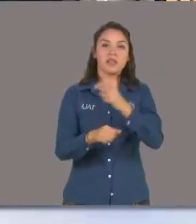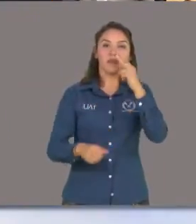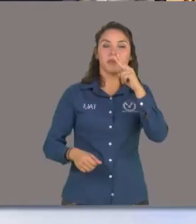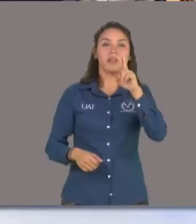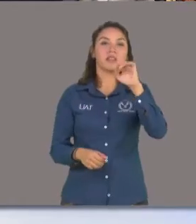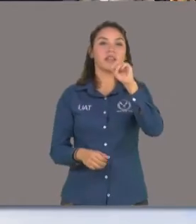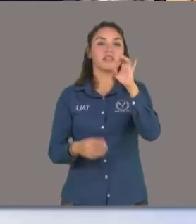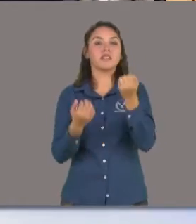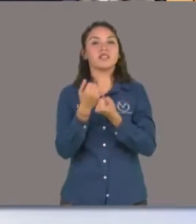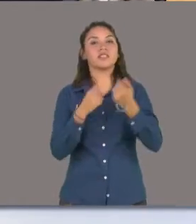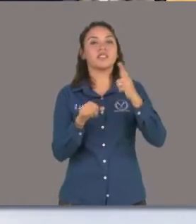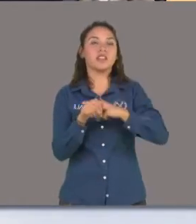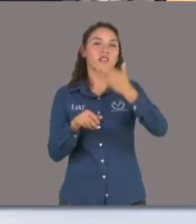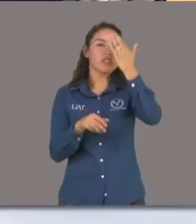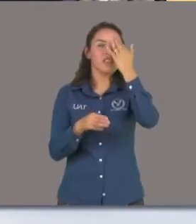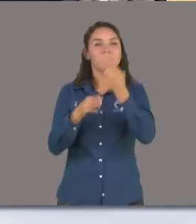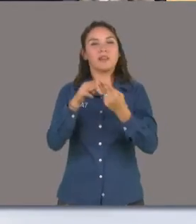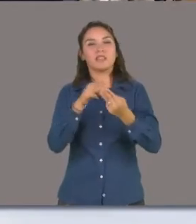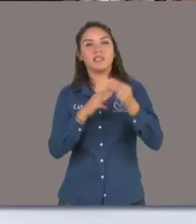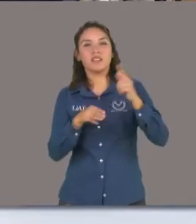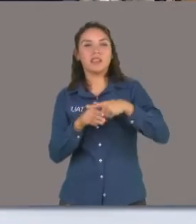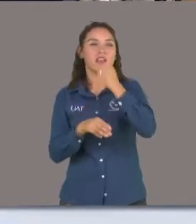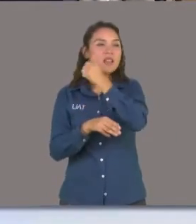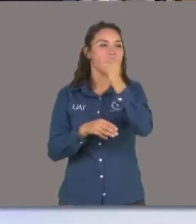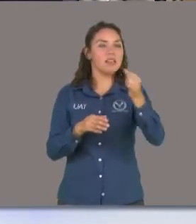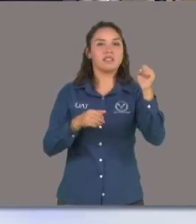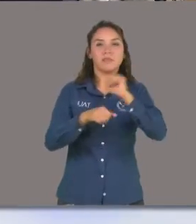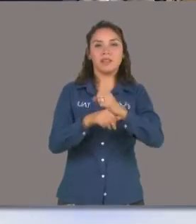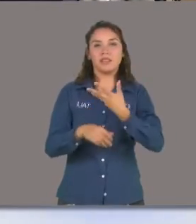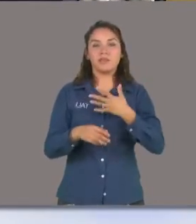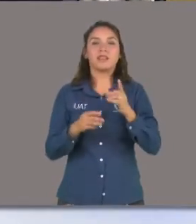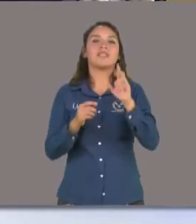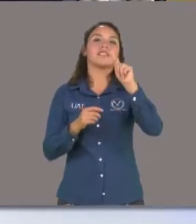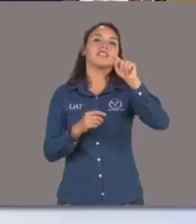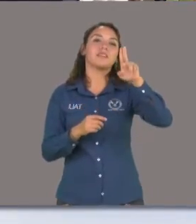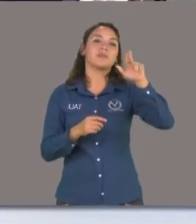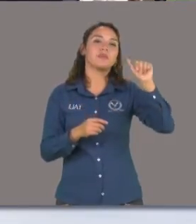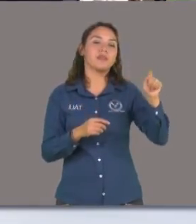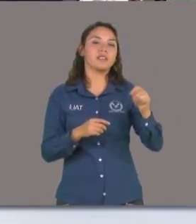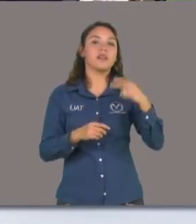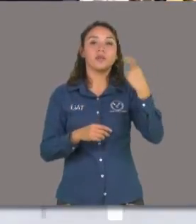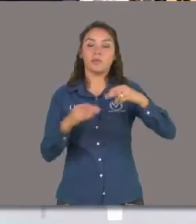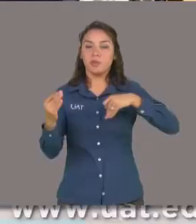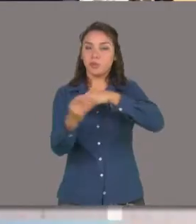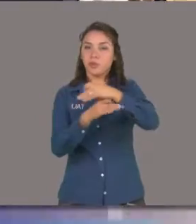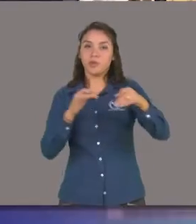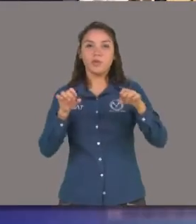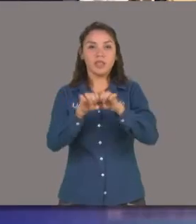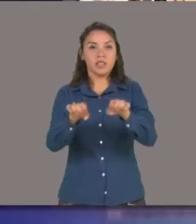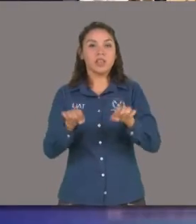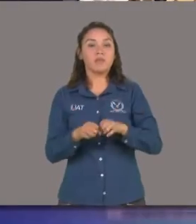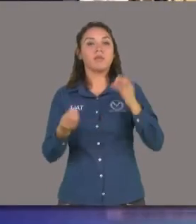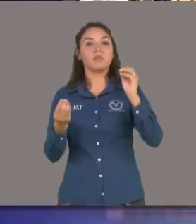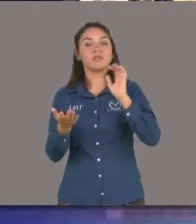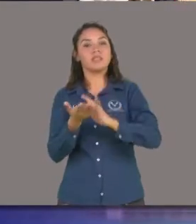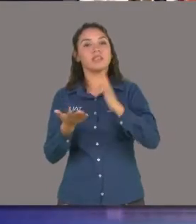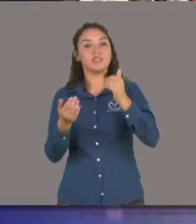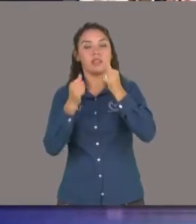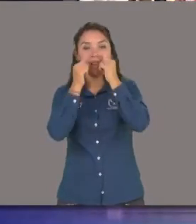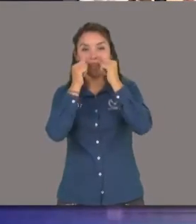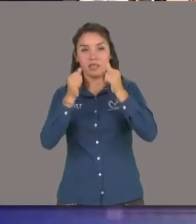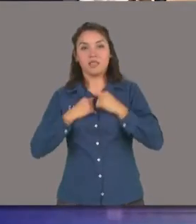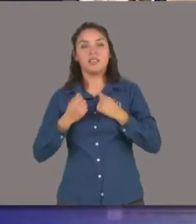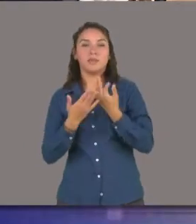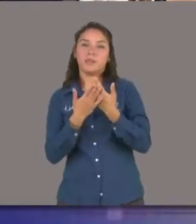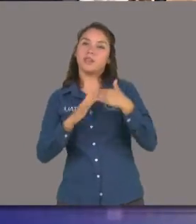Gracias por haber estado con nosotros por hoy finalizamos con las noticias pero antes de irnos lo invitamos a que se una a nuestras redes sociales y conozca el material